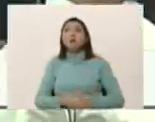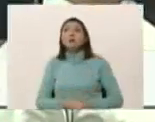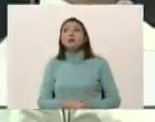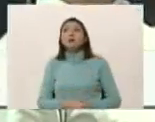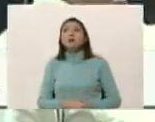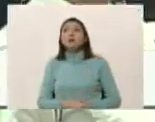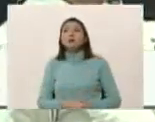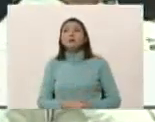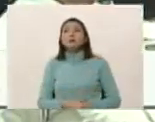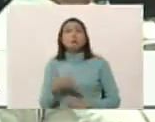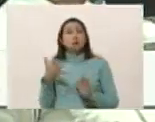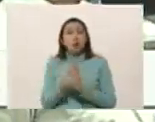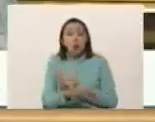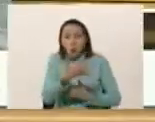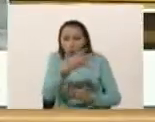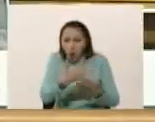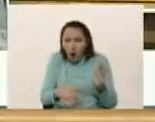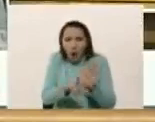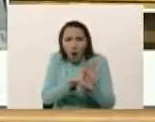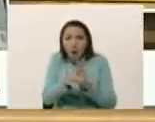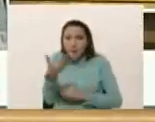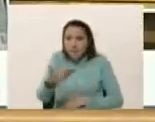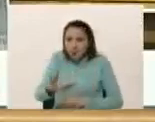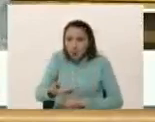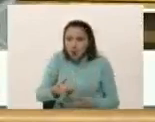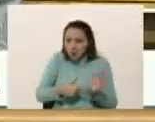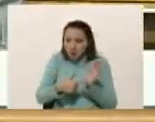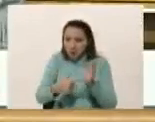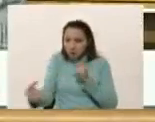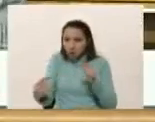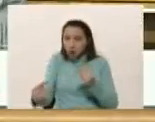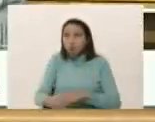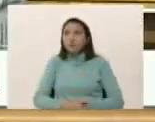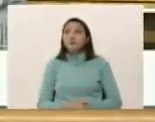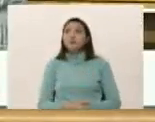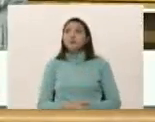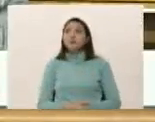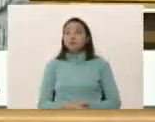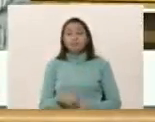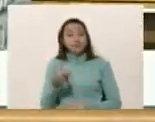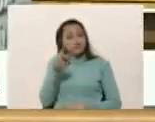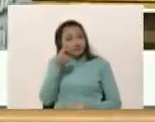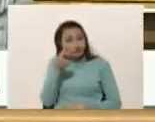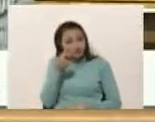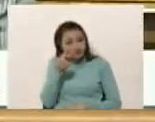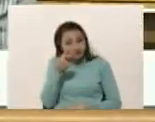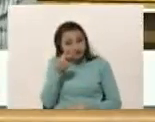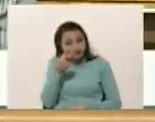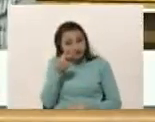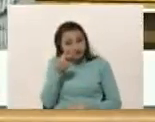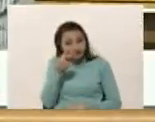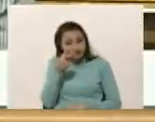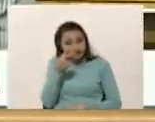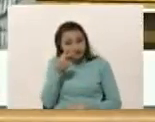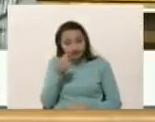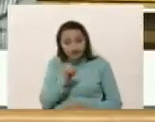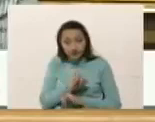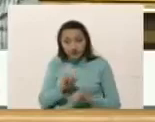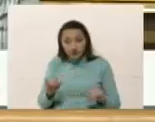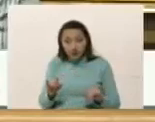ver con un instrumento de gracia de la exploración yo propongo suprimir el calificativo